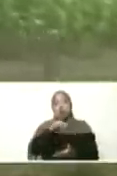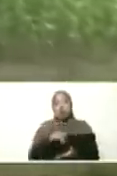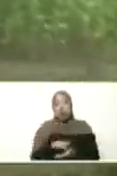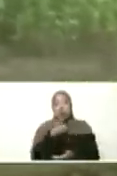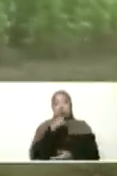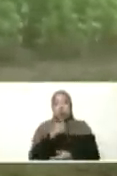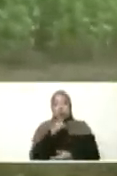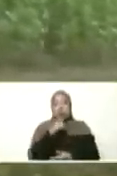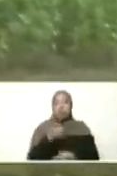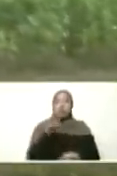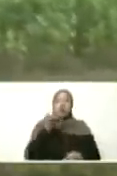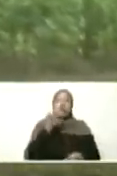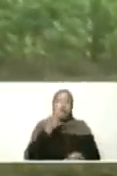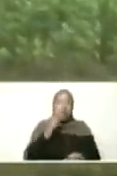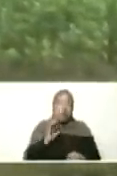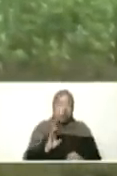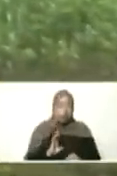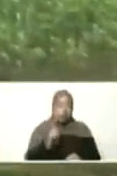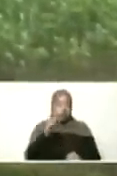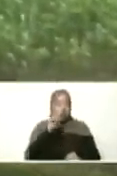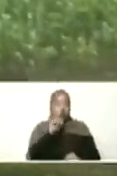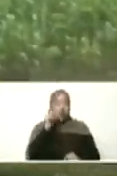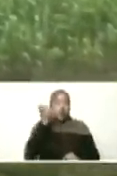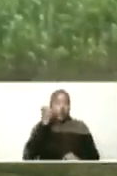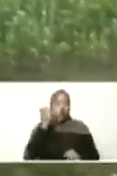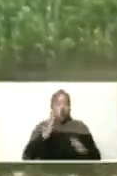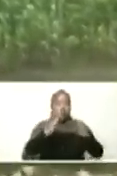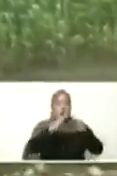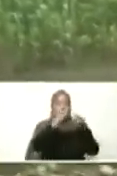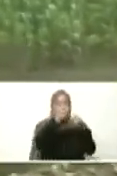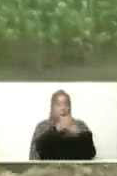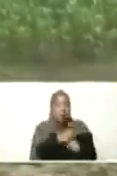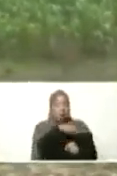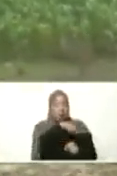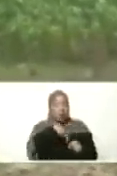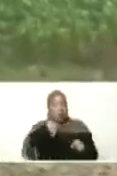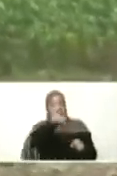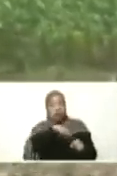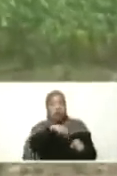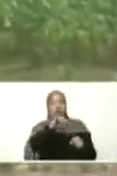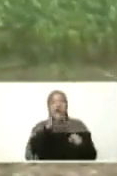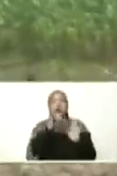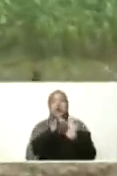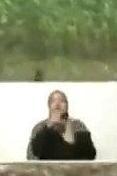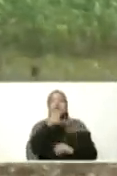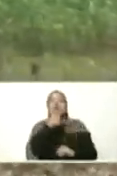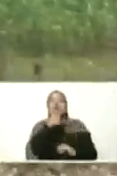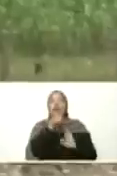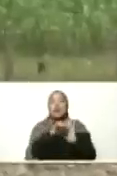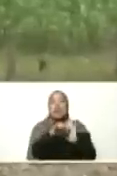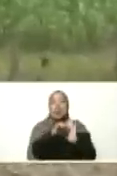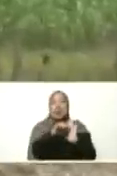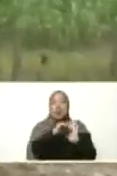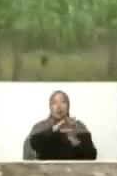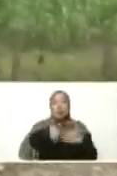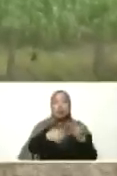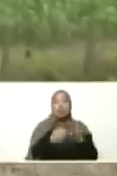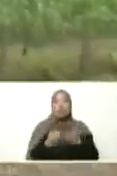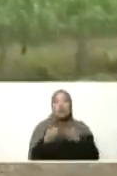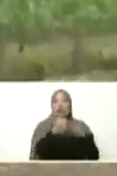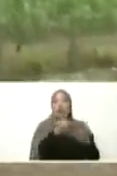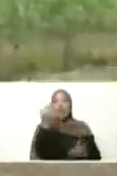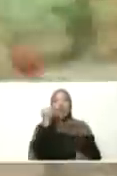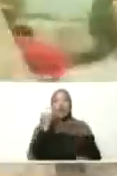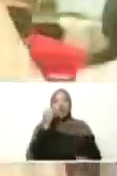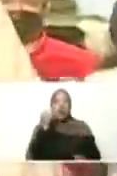a nuestro hermano y presidente más hay, Nicolás. Hay que multiplicar esta experiencia exitosa, ¿no? Si hoy tú tienes 200 hectáreas sembradas,